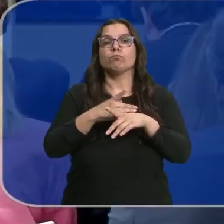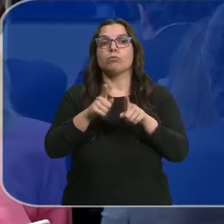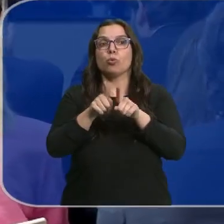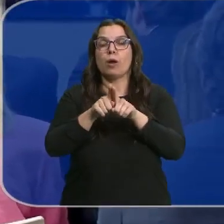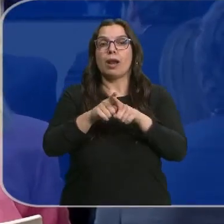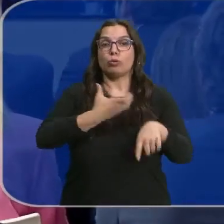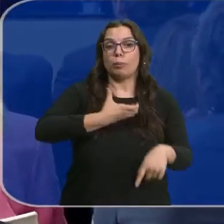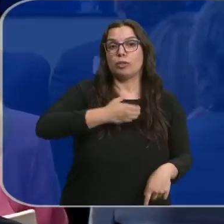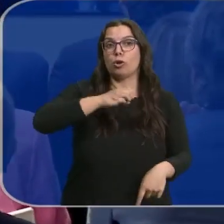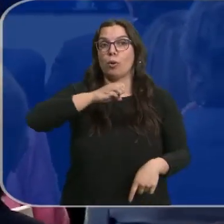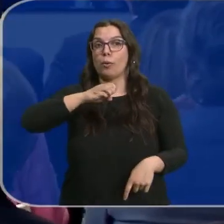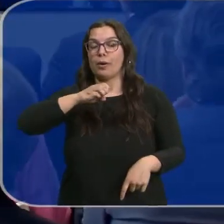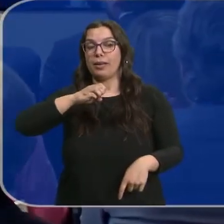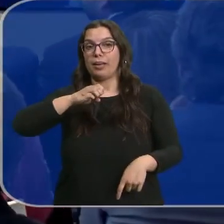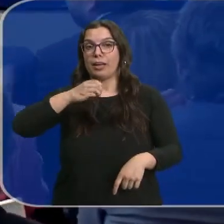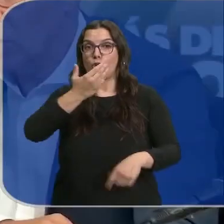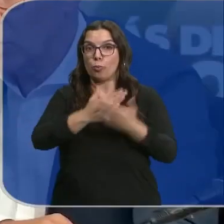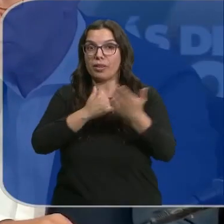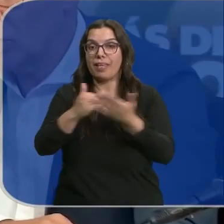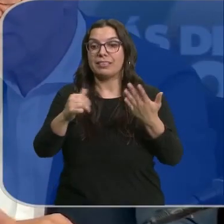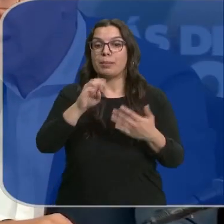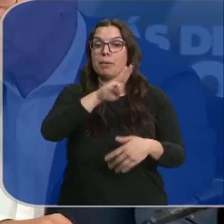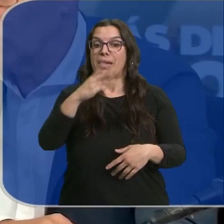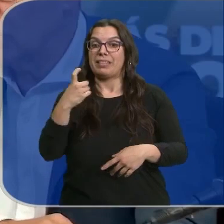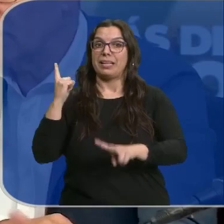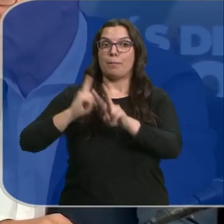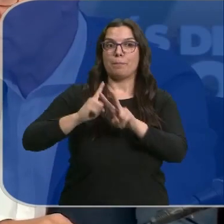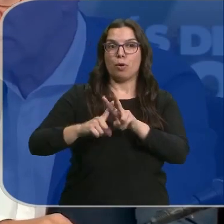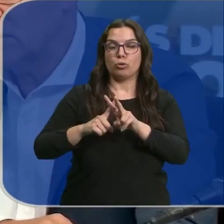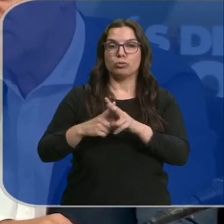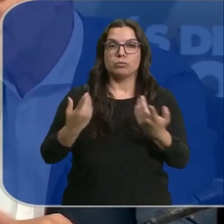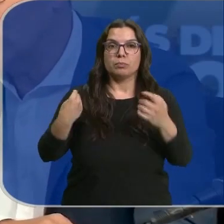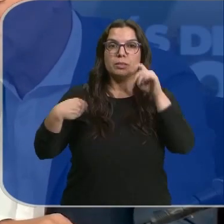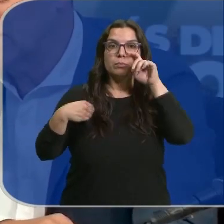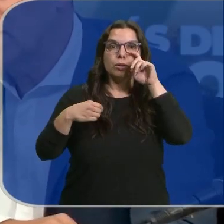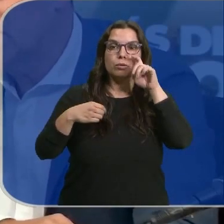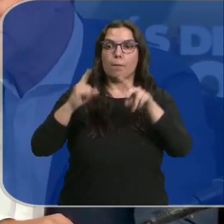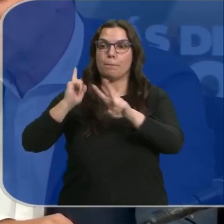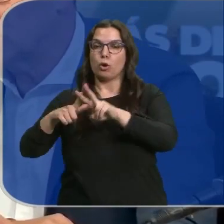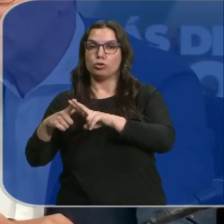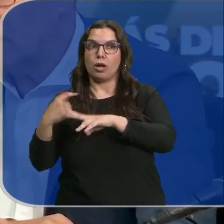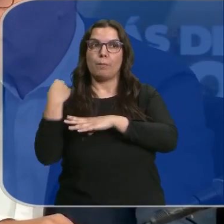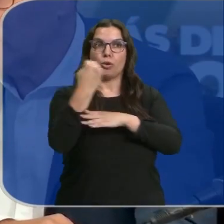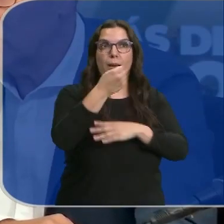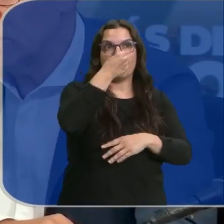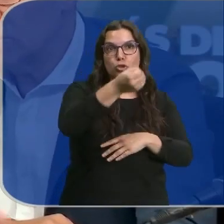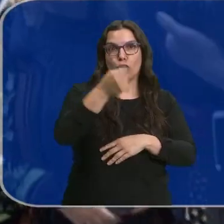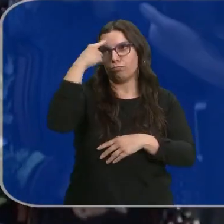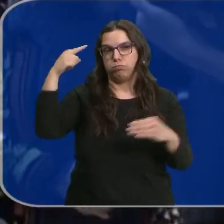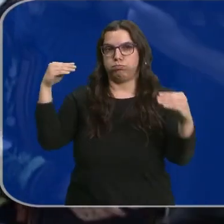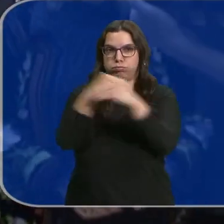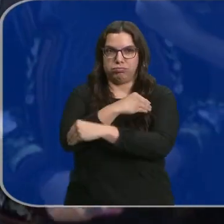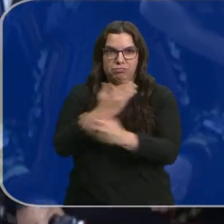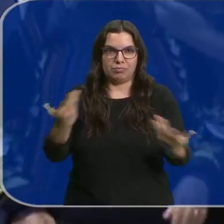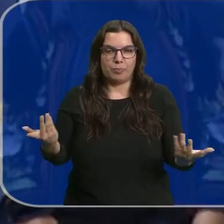comunidades donde el PP necesita Vox para gobernar. Entiendo que Vox, darle un voto al Partido Socialista, va en contra de todos sus principios.